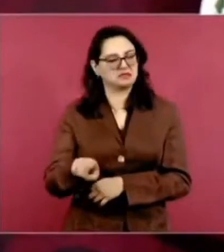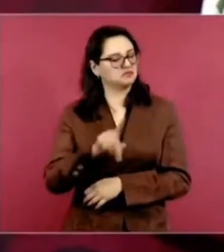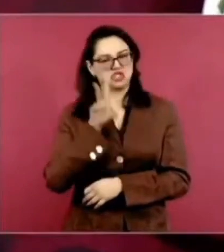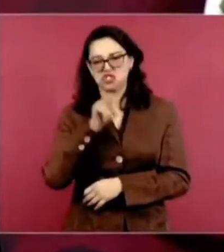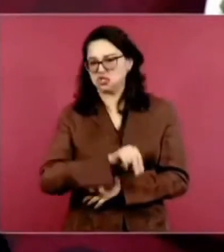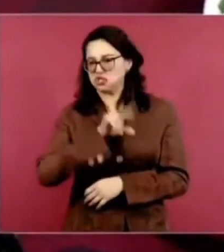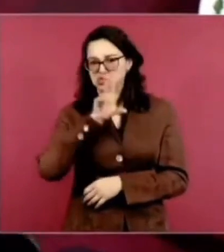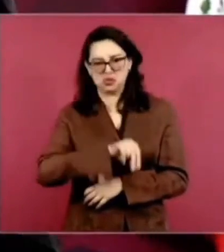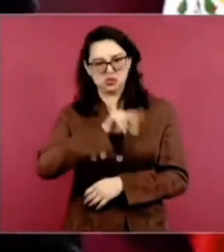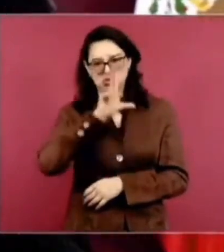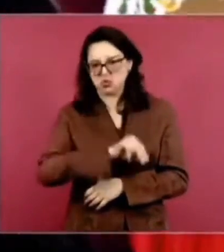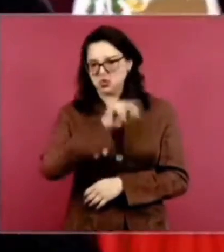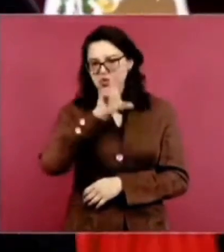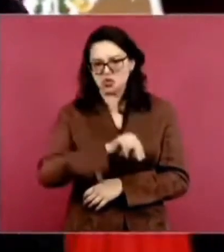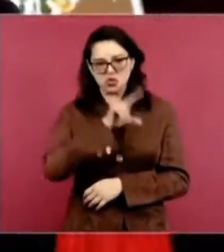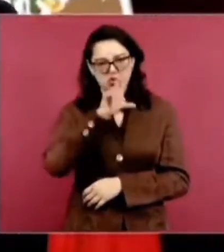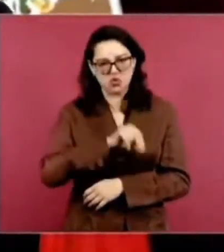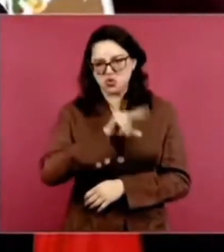y estoy seguro